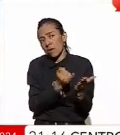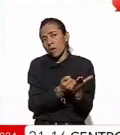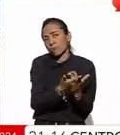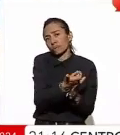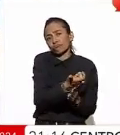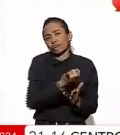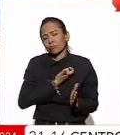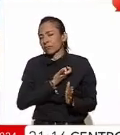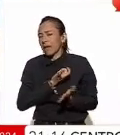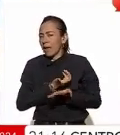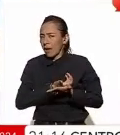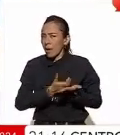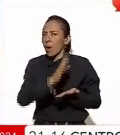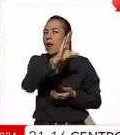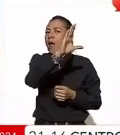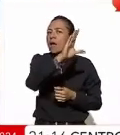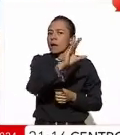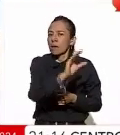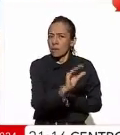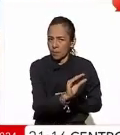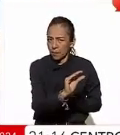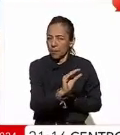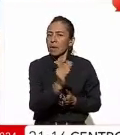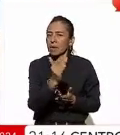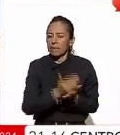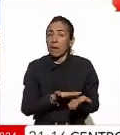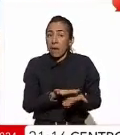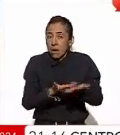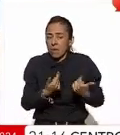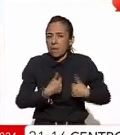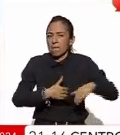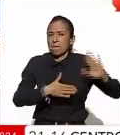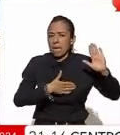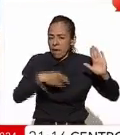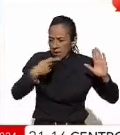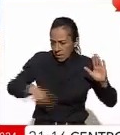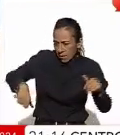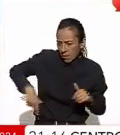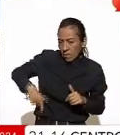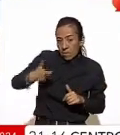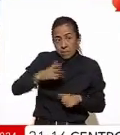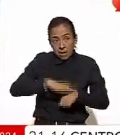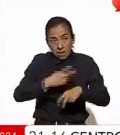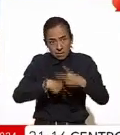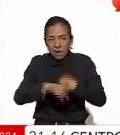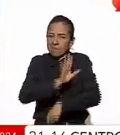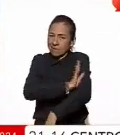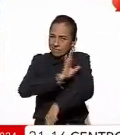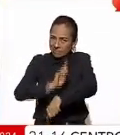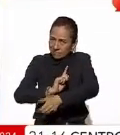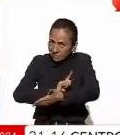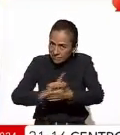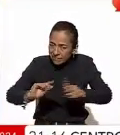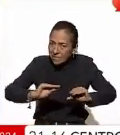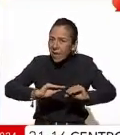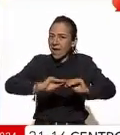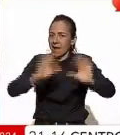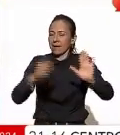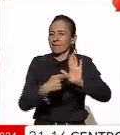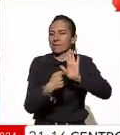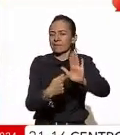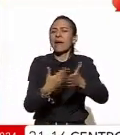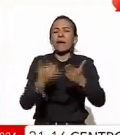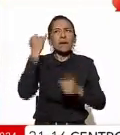y la promesa es que eso va a ser transparente para las finanzas públicas. Con el plan que están proponiendo